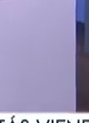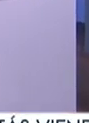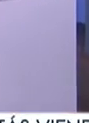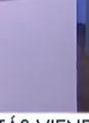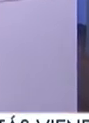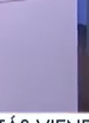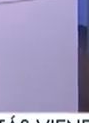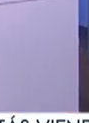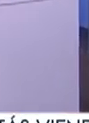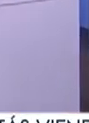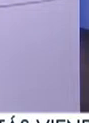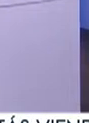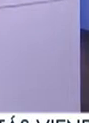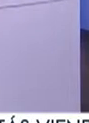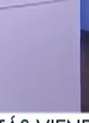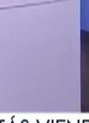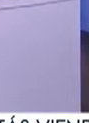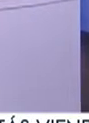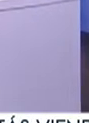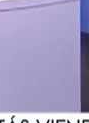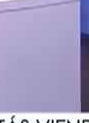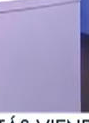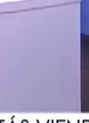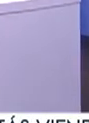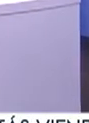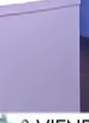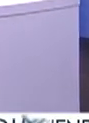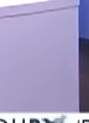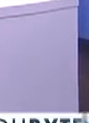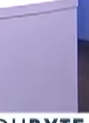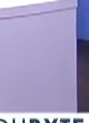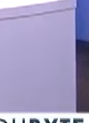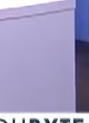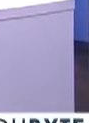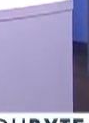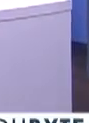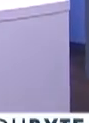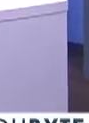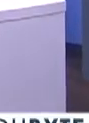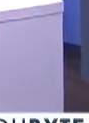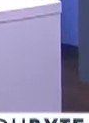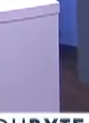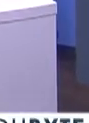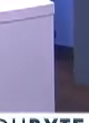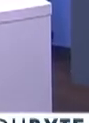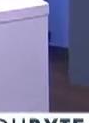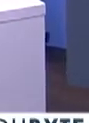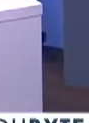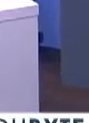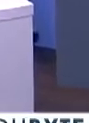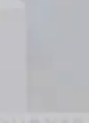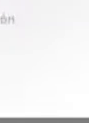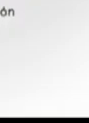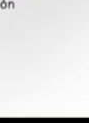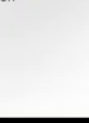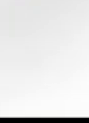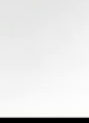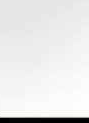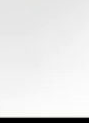noche. Soy Enrique Lascano y en nombre de todos mis compañeros, que tenga usted un venturoso principio de semana y una venturosa noche. Hasta mañana.